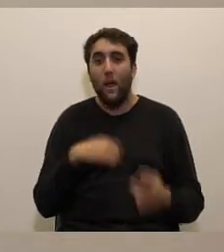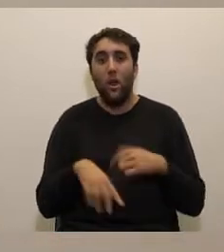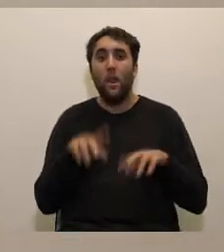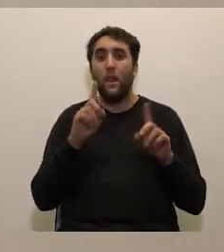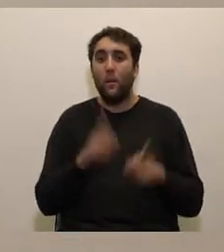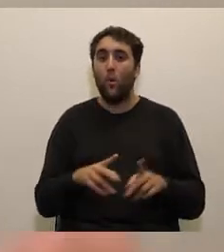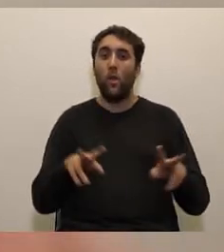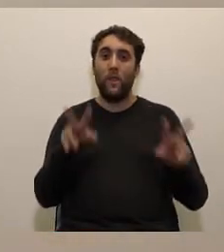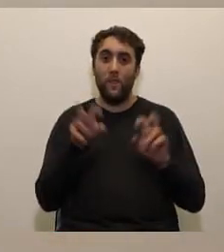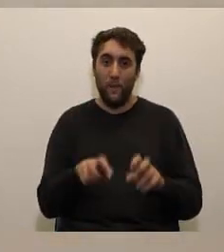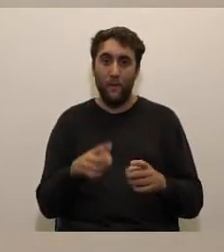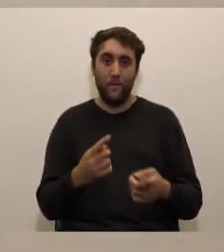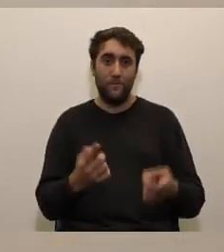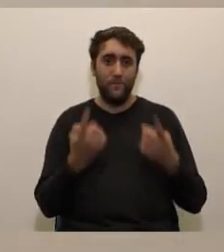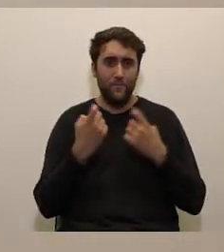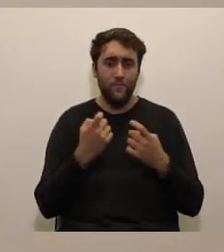haber ciertas